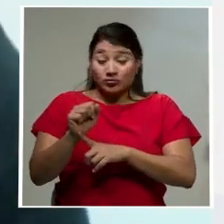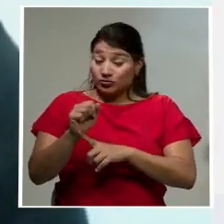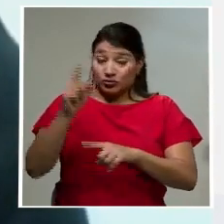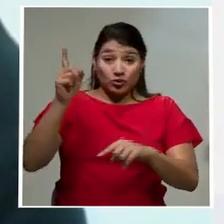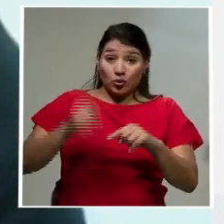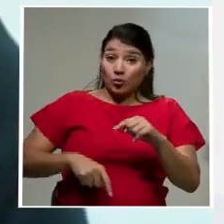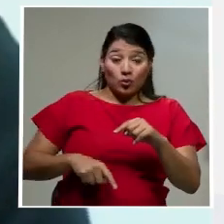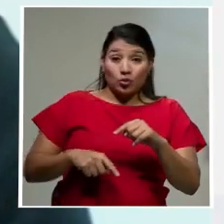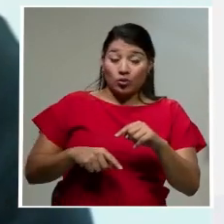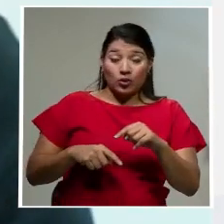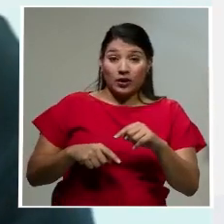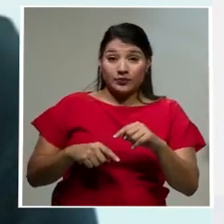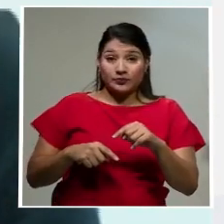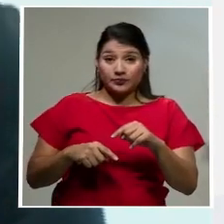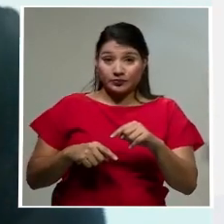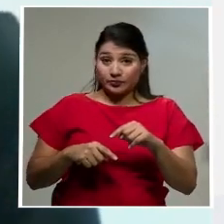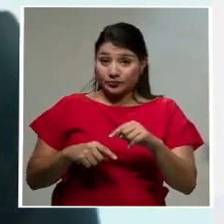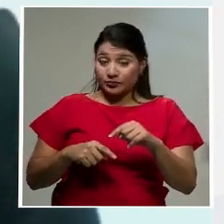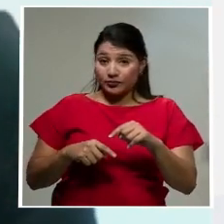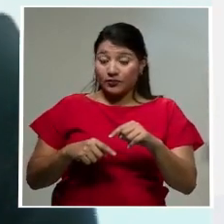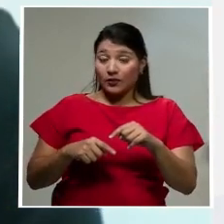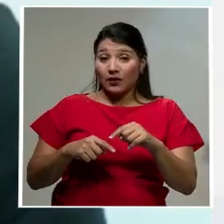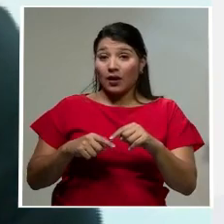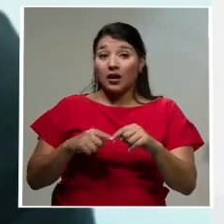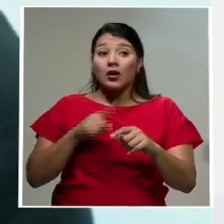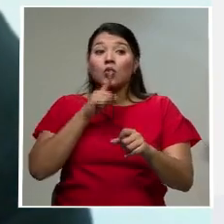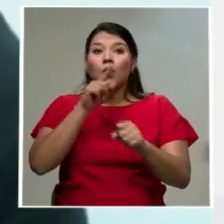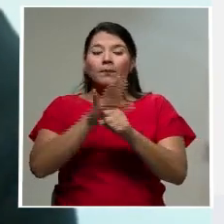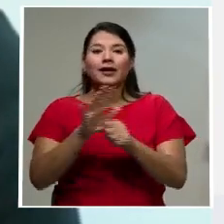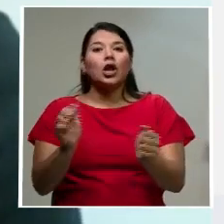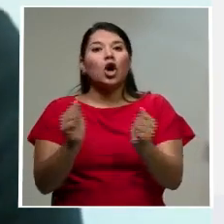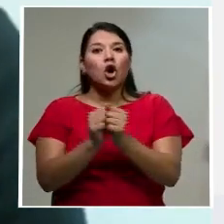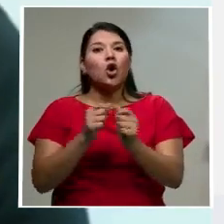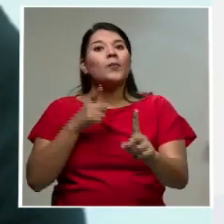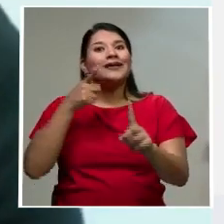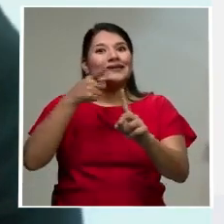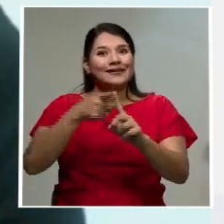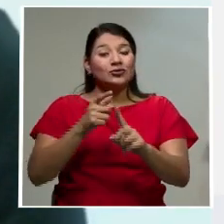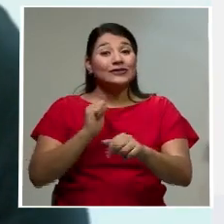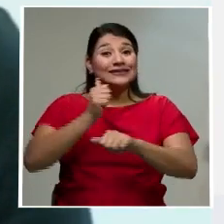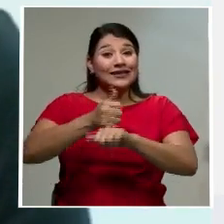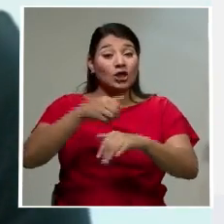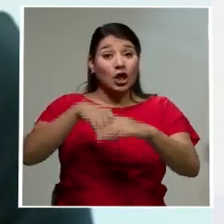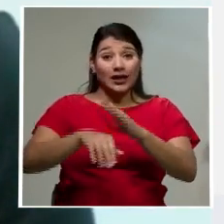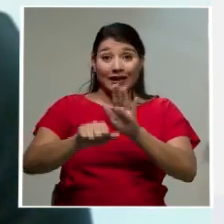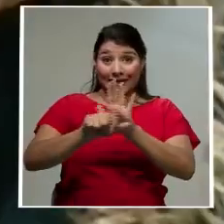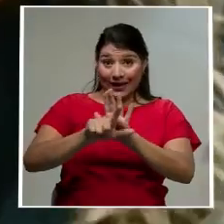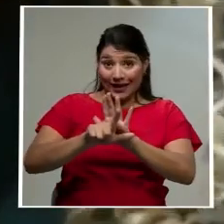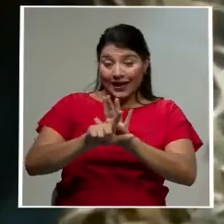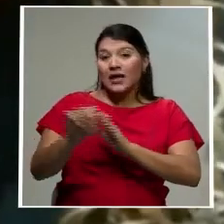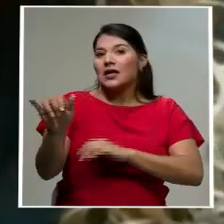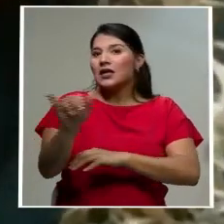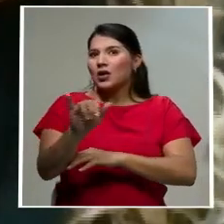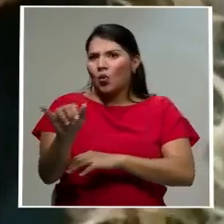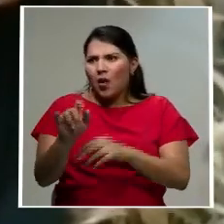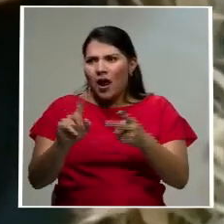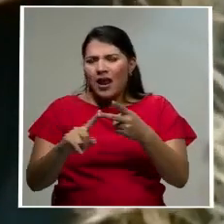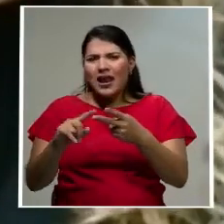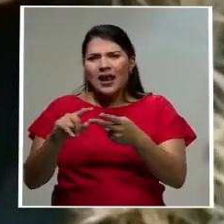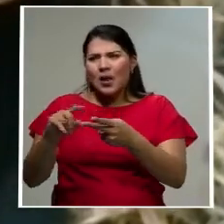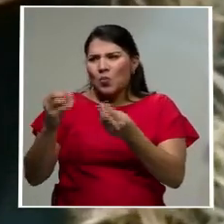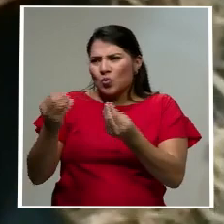primero lo planteado, los objetivos planteados por la ley, pero además que hayan centros